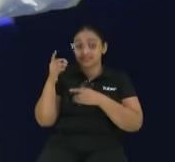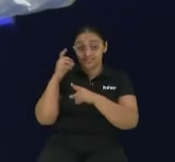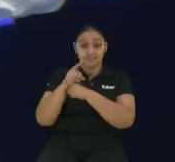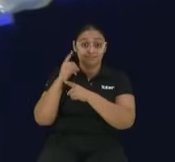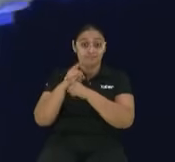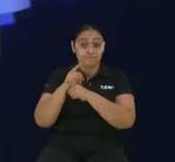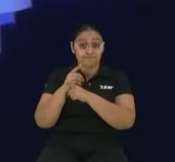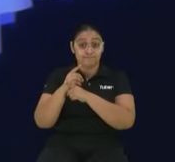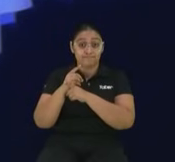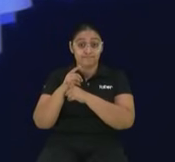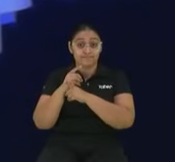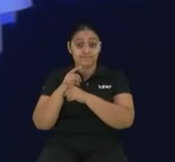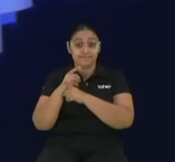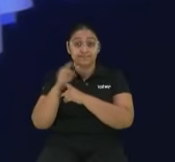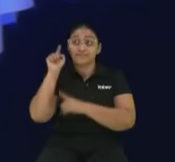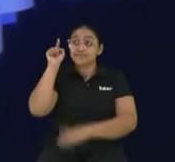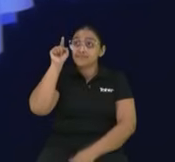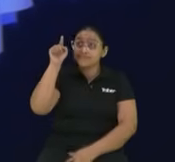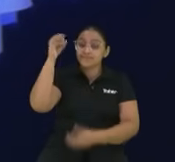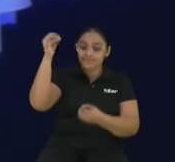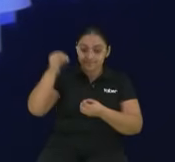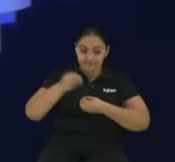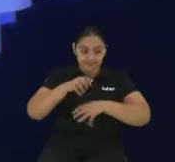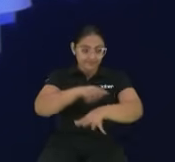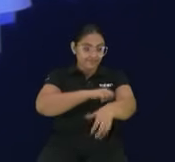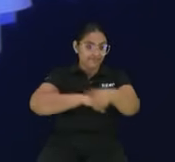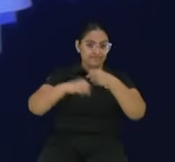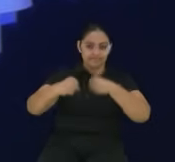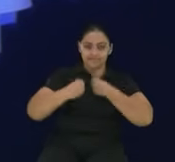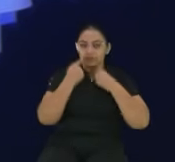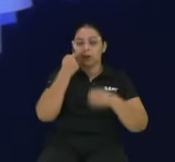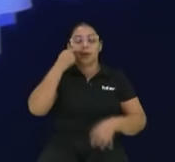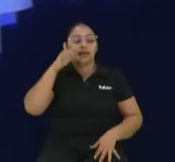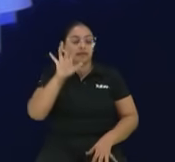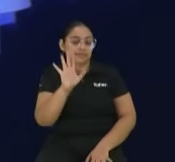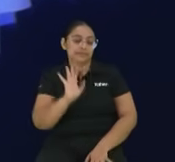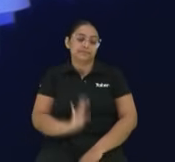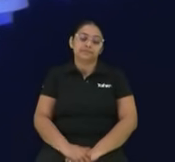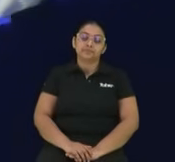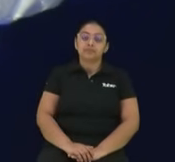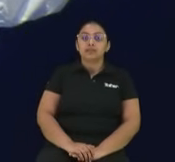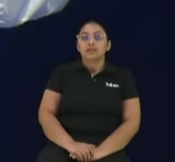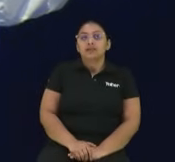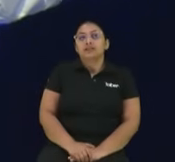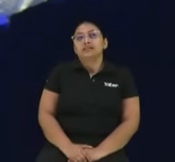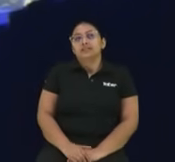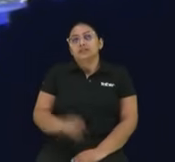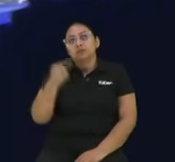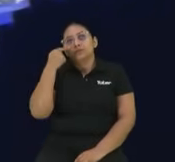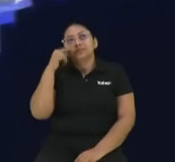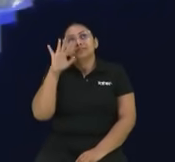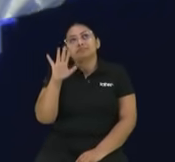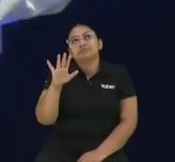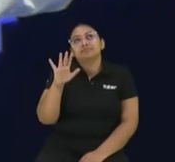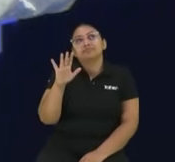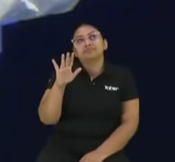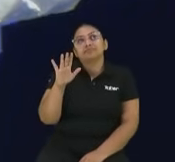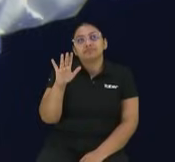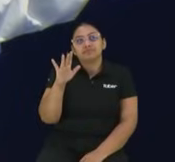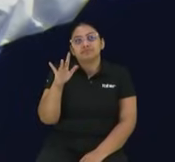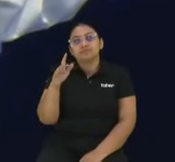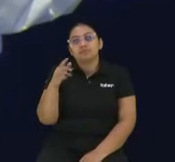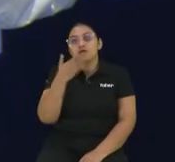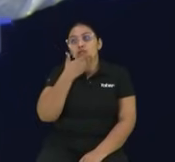correcto Ahí viene la valentía le voy a hacer un ejemplo cuando le dice Jehová Dios a